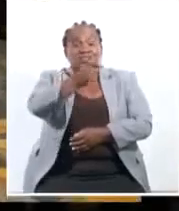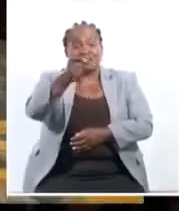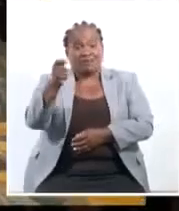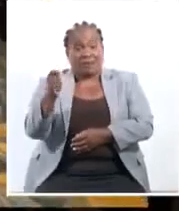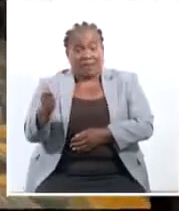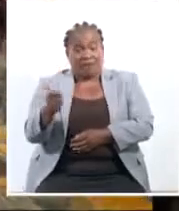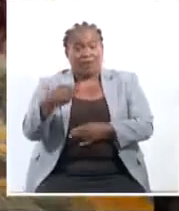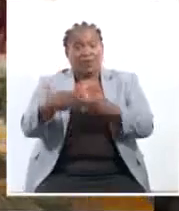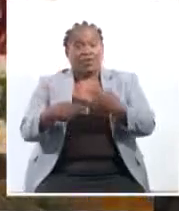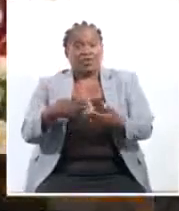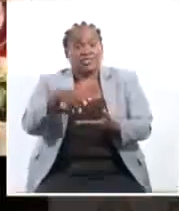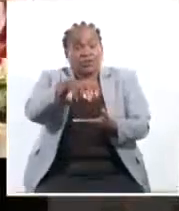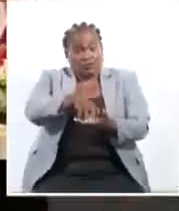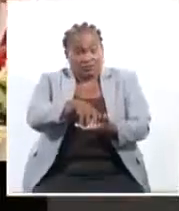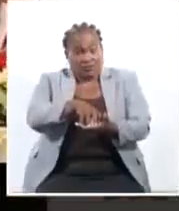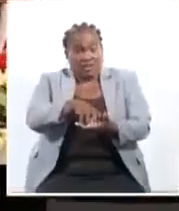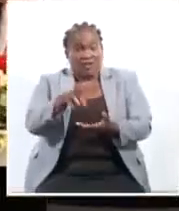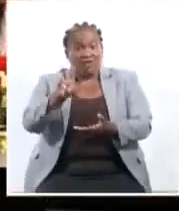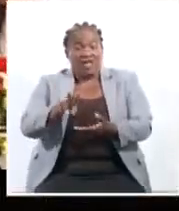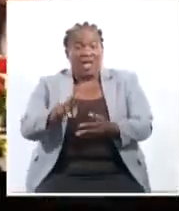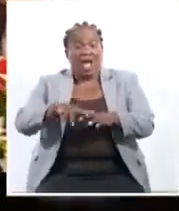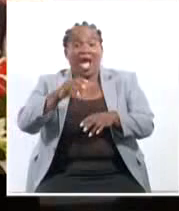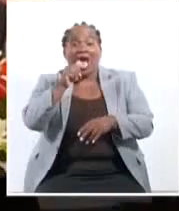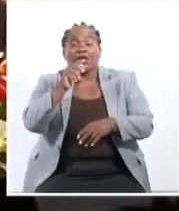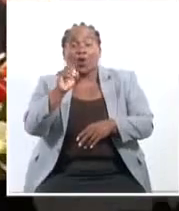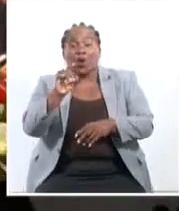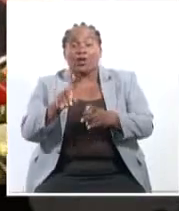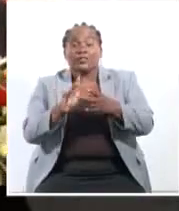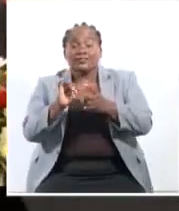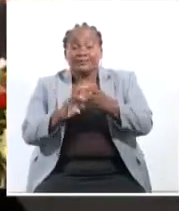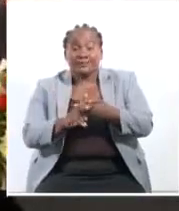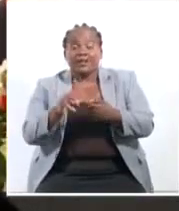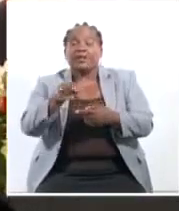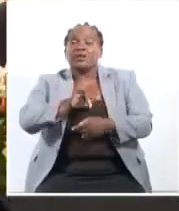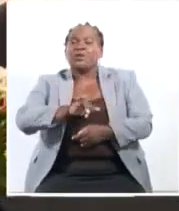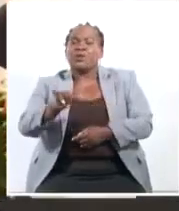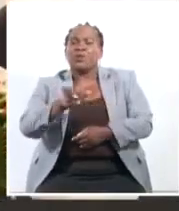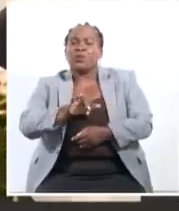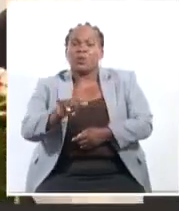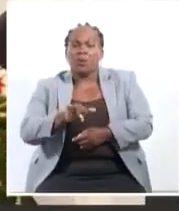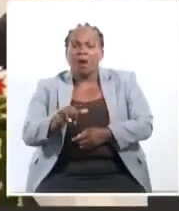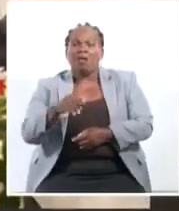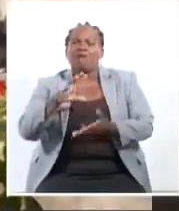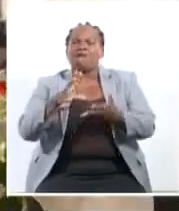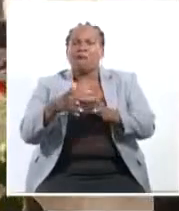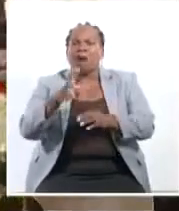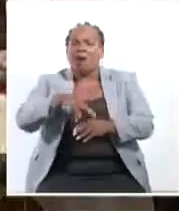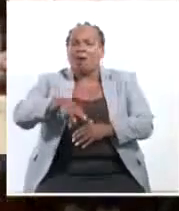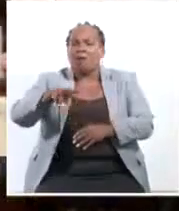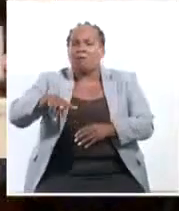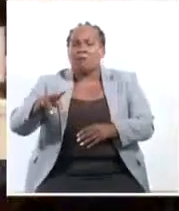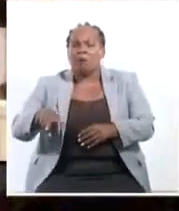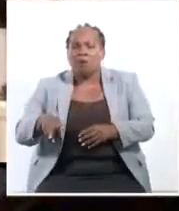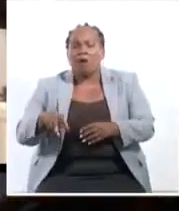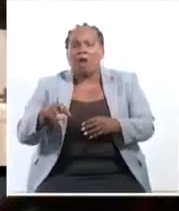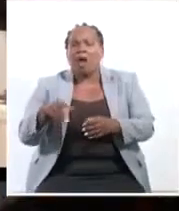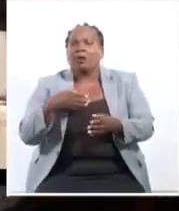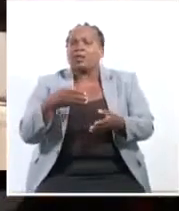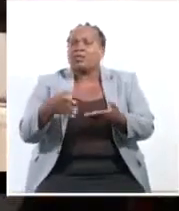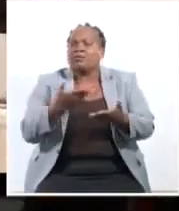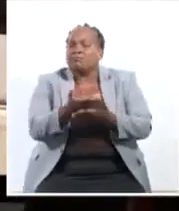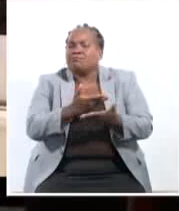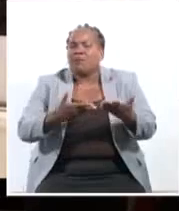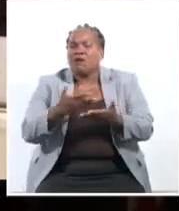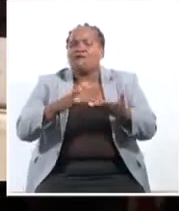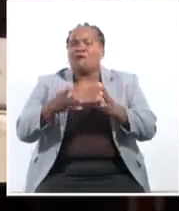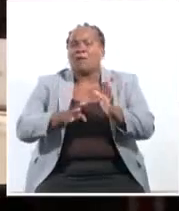desarrollado en la ciudad de hanoi la trascendencia de las citas de Avenida a un mecanismo para debatir Con sinceridad y apego sobre nuestros